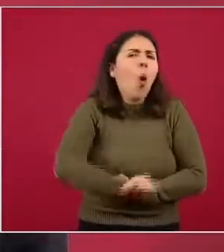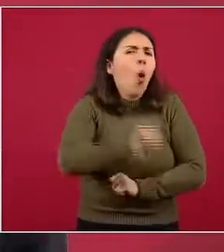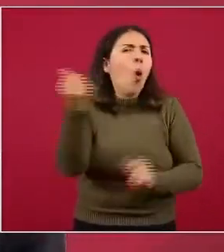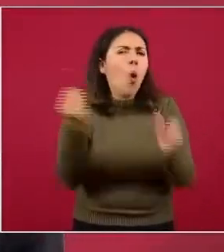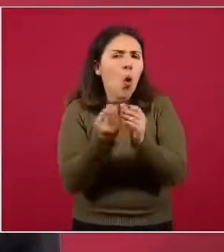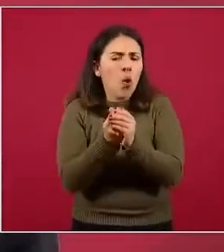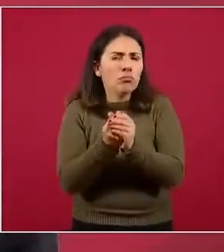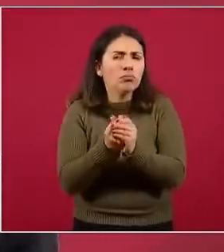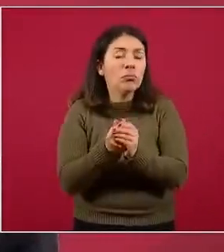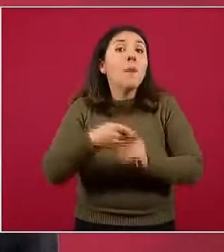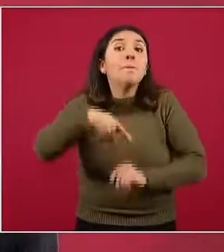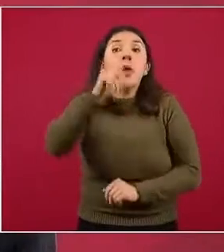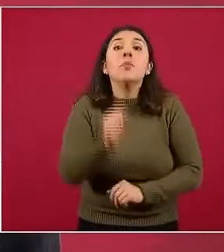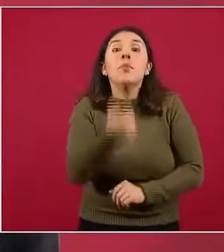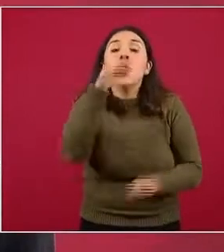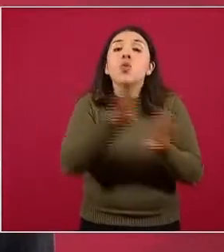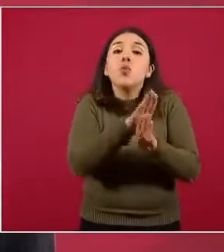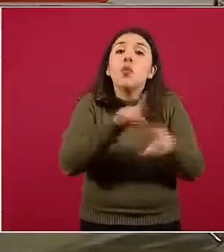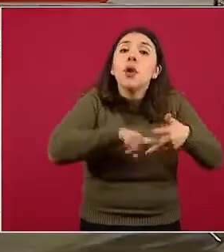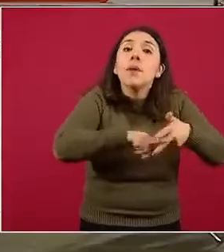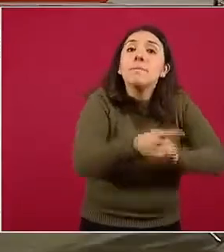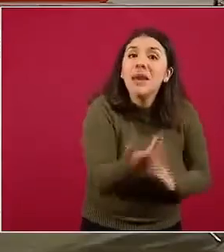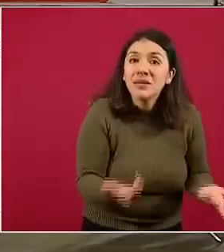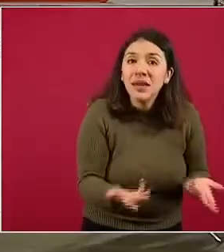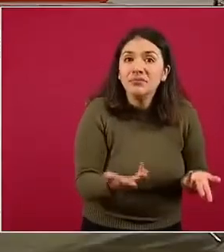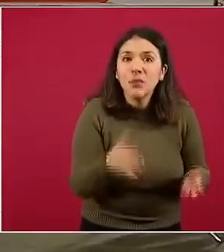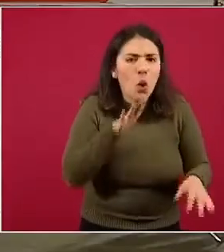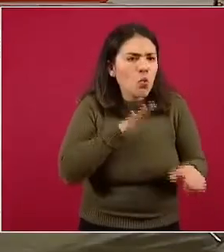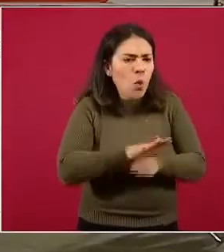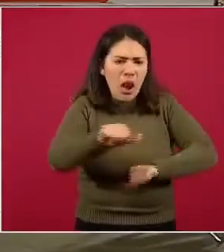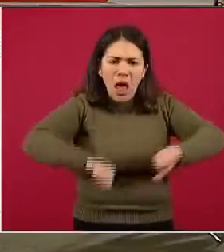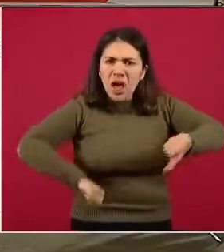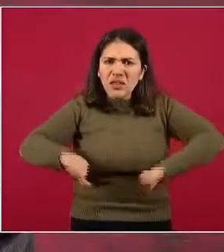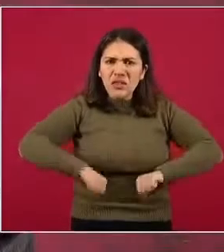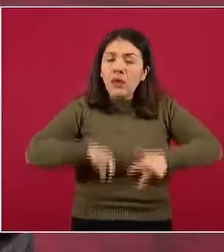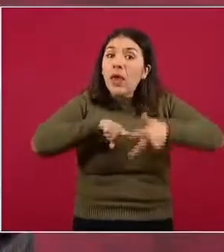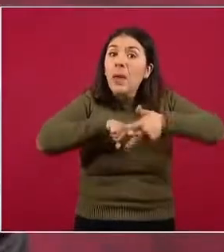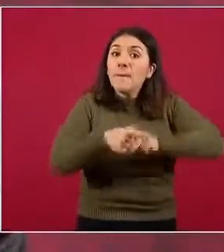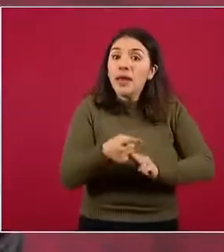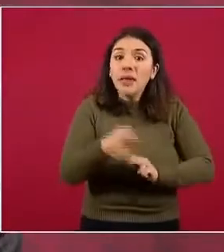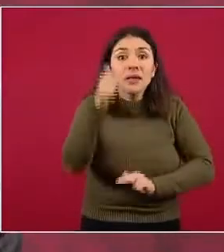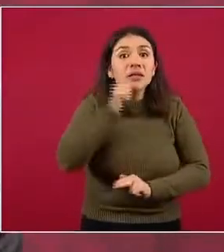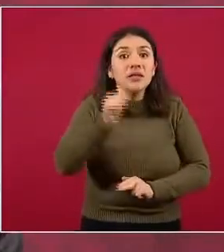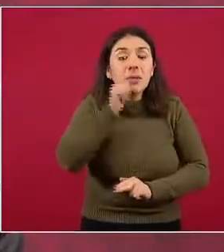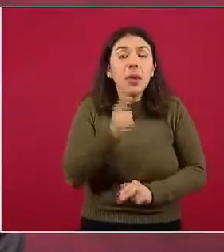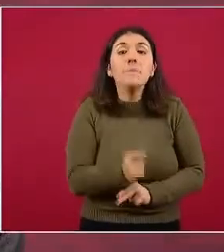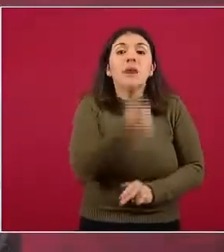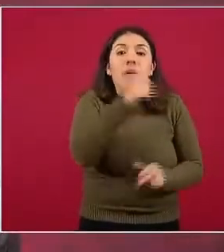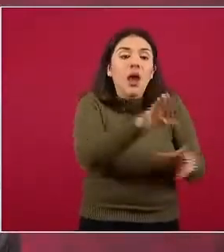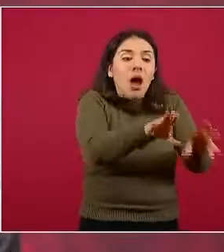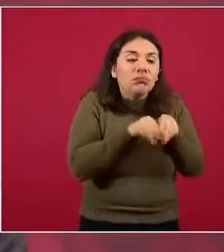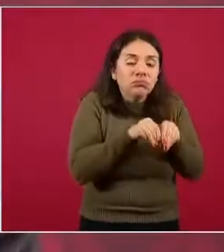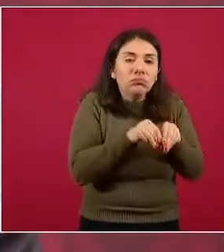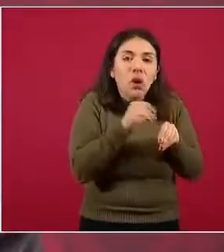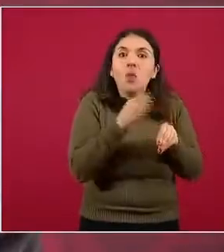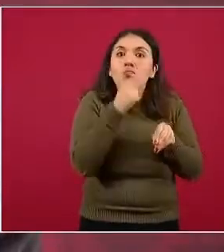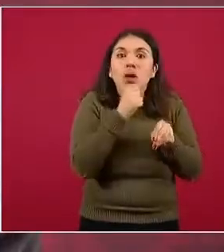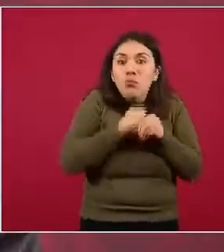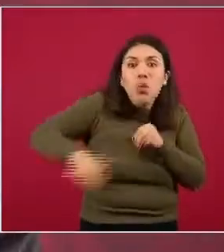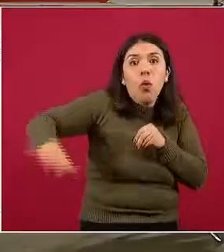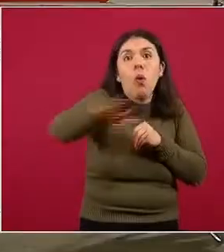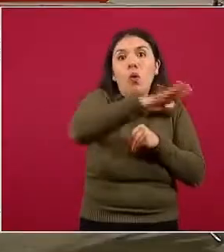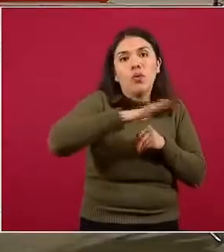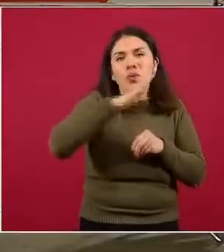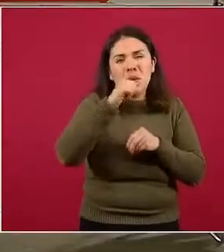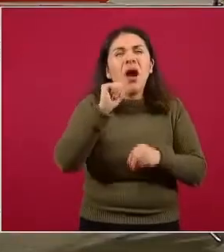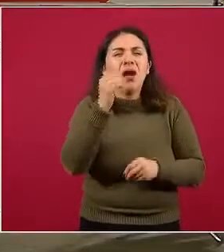Pero por algún lugar hay que empezar. Cualquier actividad se empieza por la primera cosa. Hay un proverbio